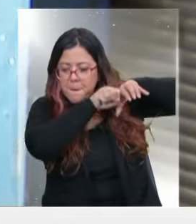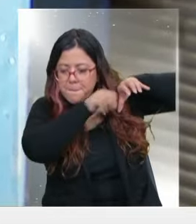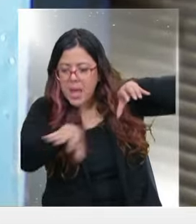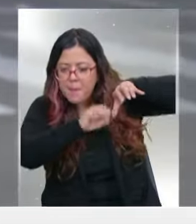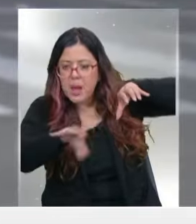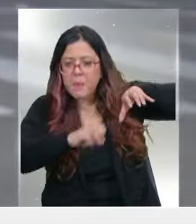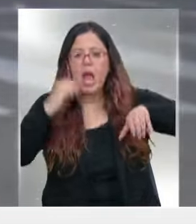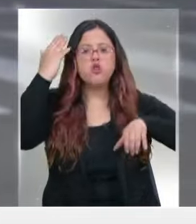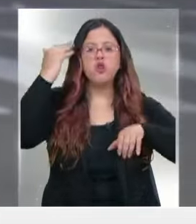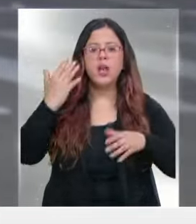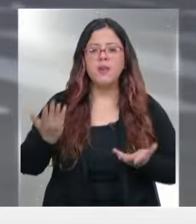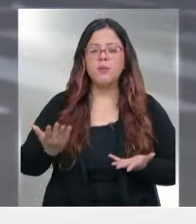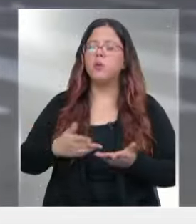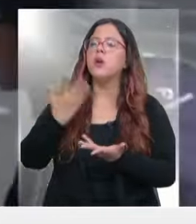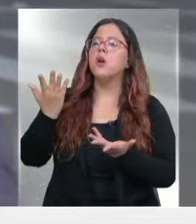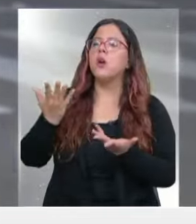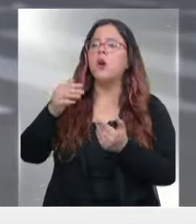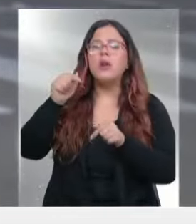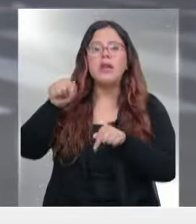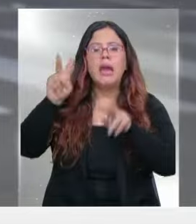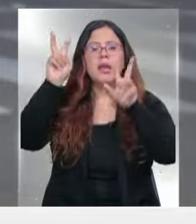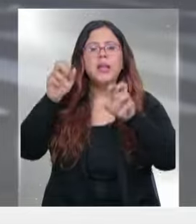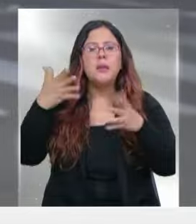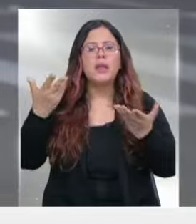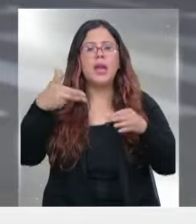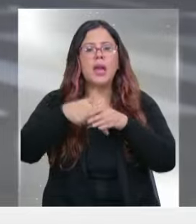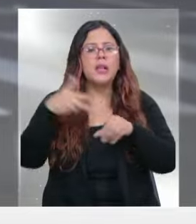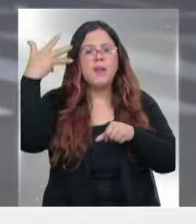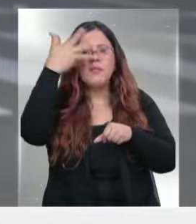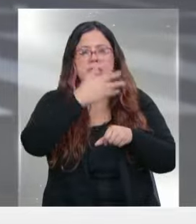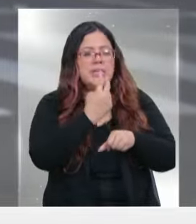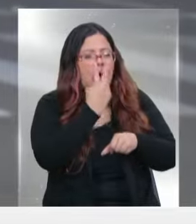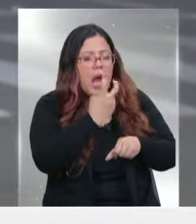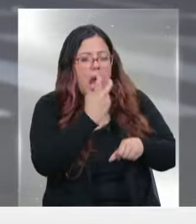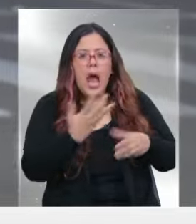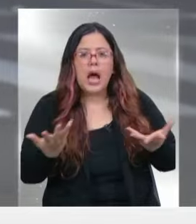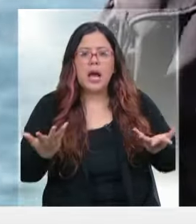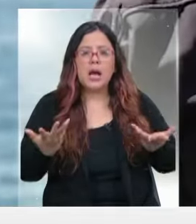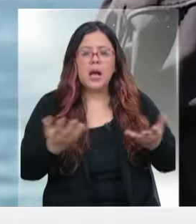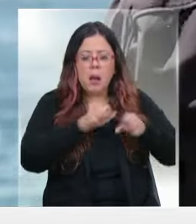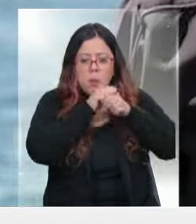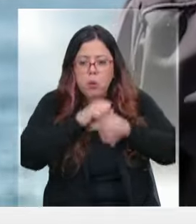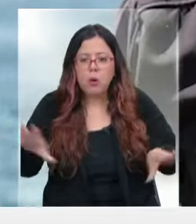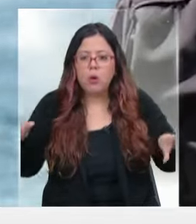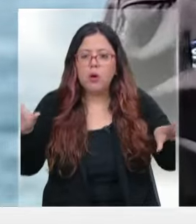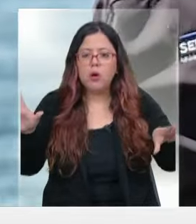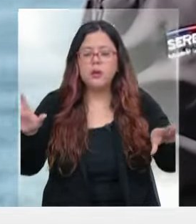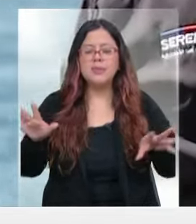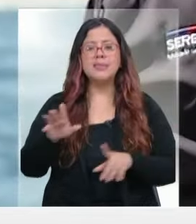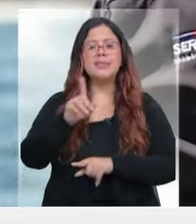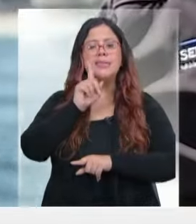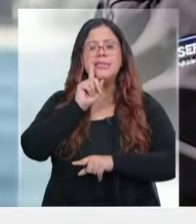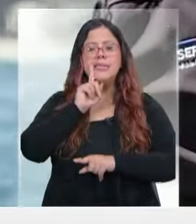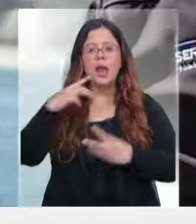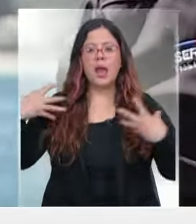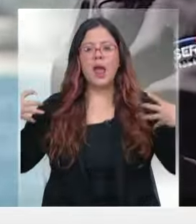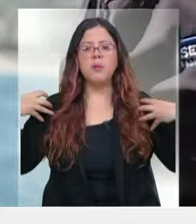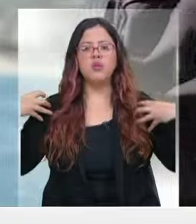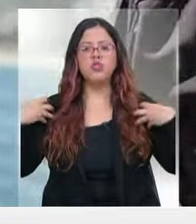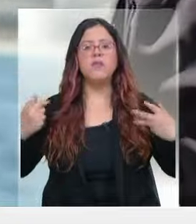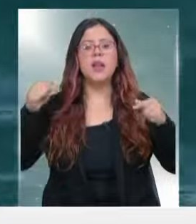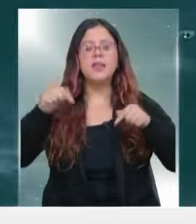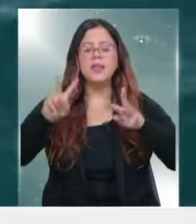que puede haber. ¿Y cuántas veces no ha habido petróleo, no ha habido benzina, no ha habido gas? Pero, ¿quiénes serán los encargados de